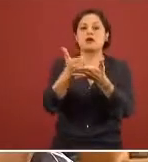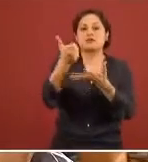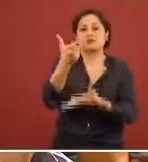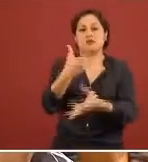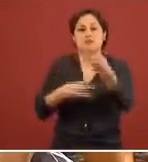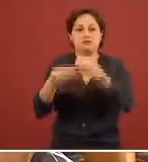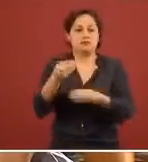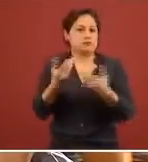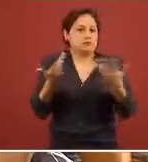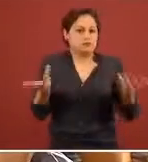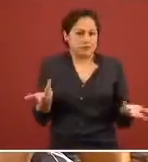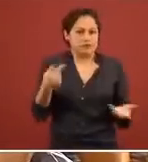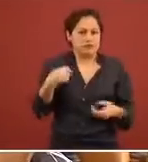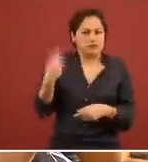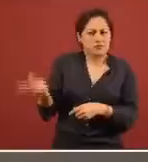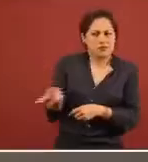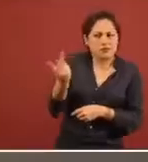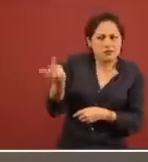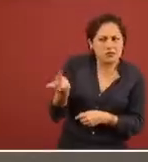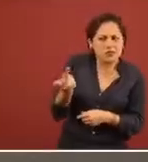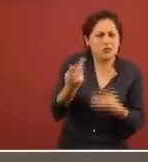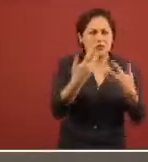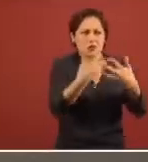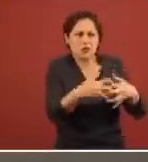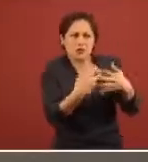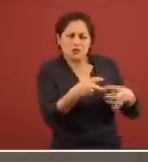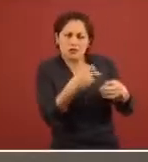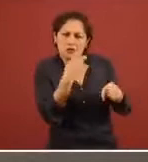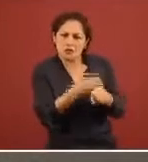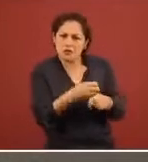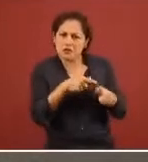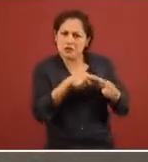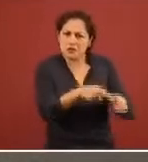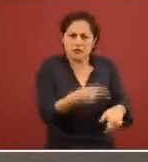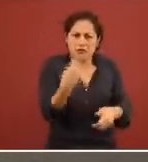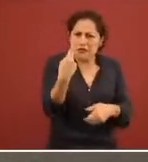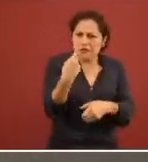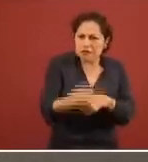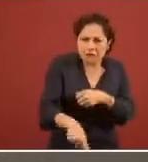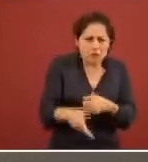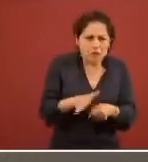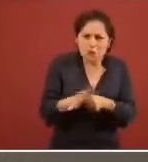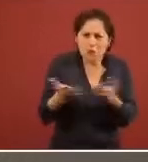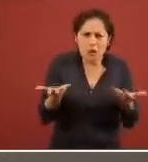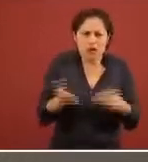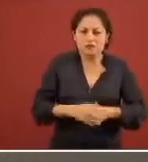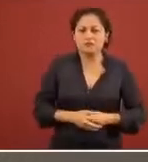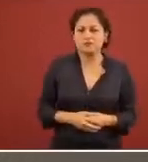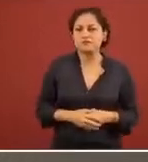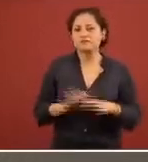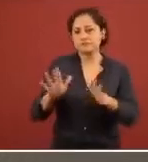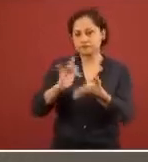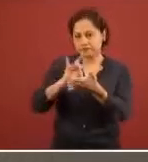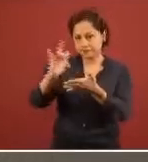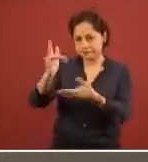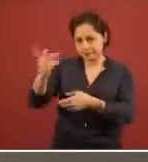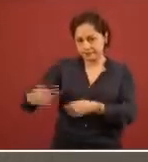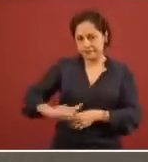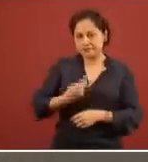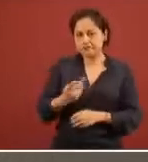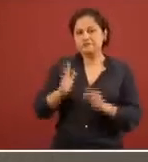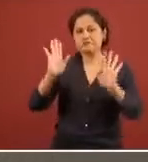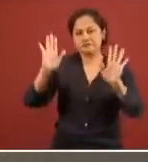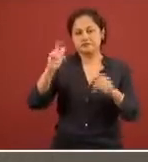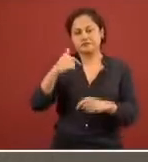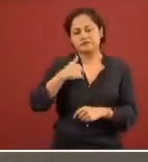siga laborando en esta empresa. Gracias. Muchas gracias por su pregunta. No dudo que haya personas